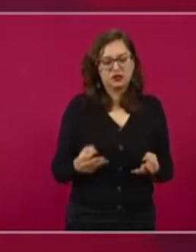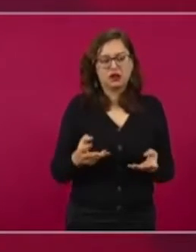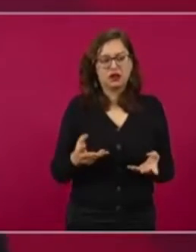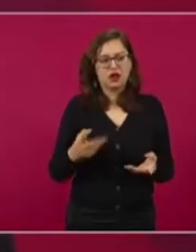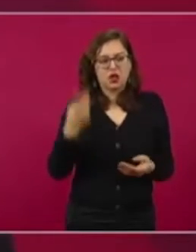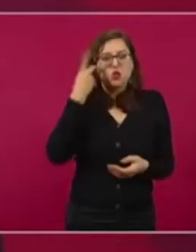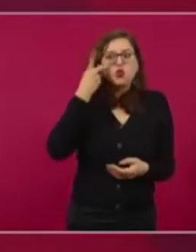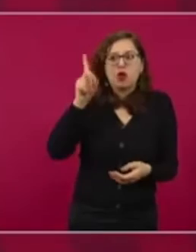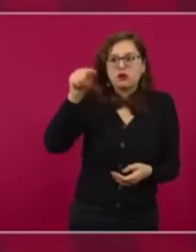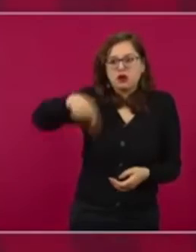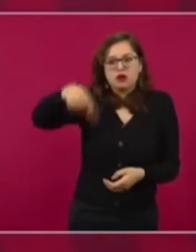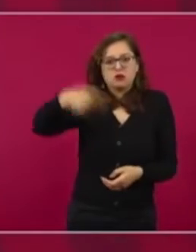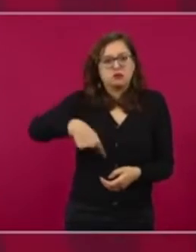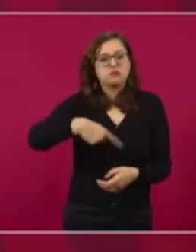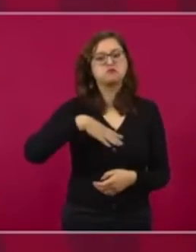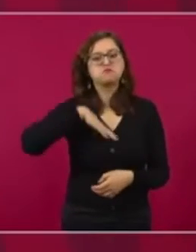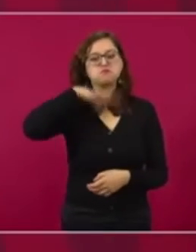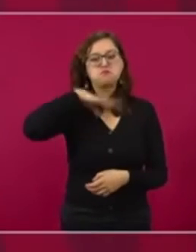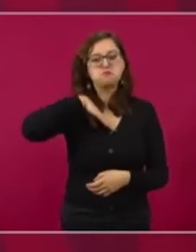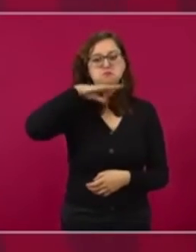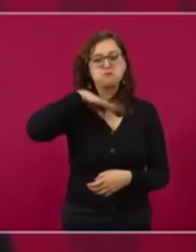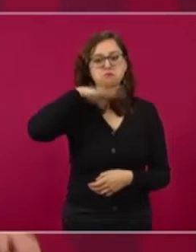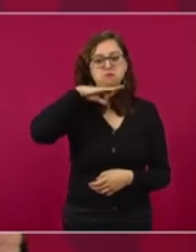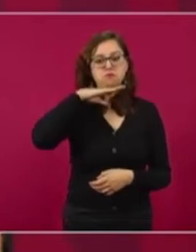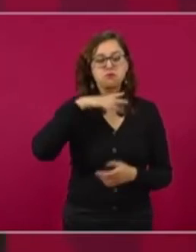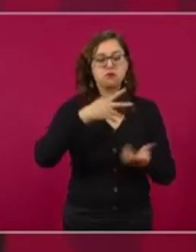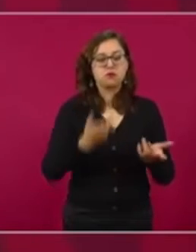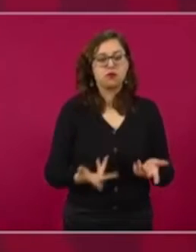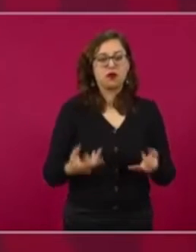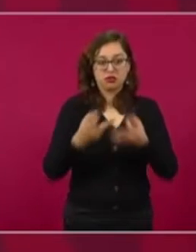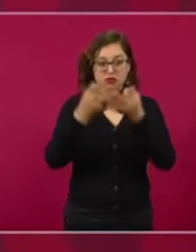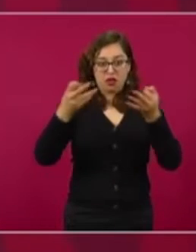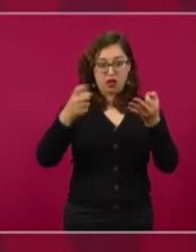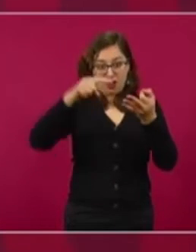enteraron de que ya lo que estaba debajo